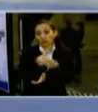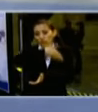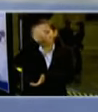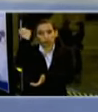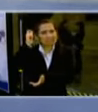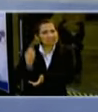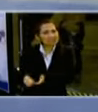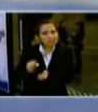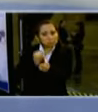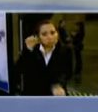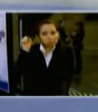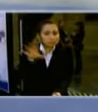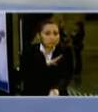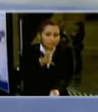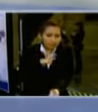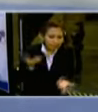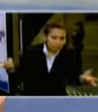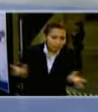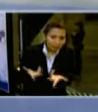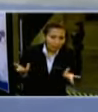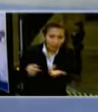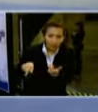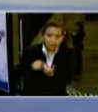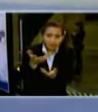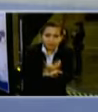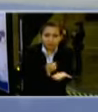sabemos exactamente qué